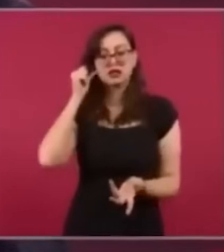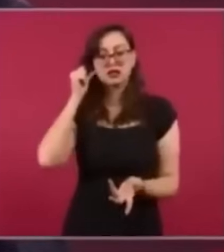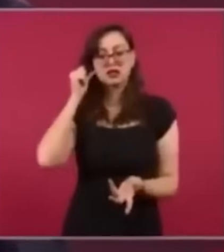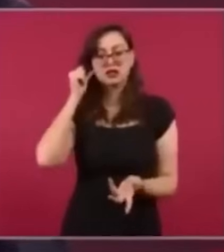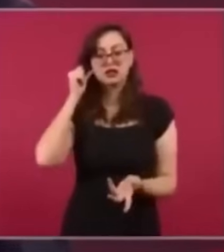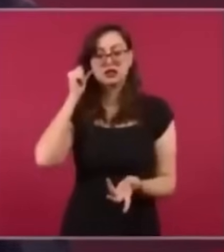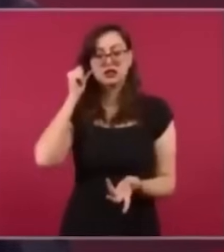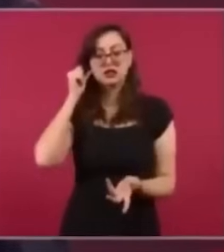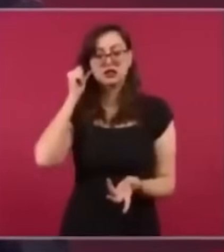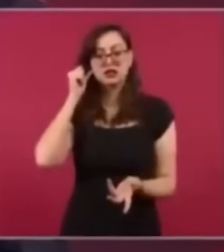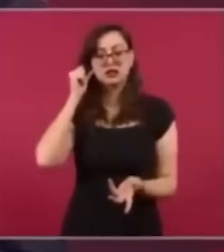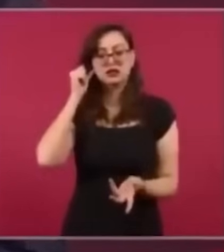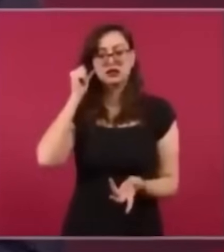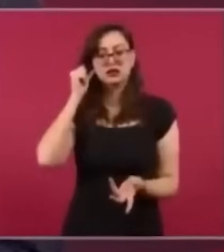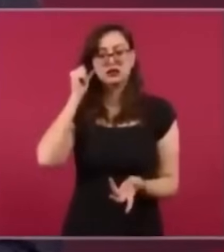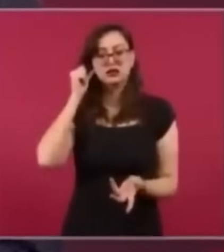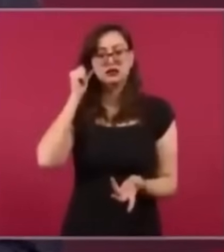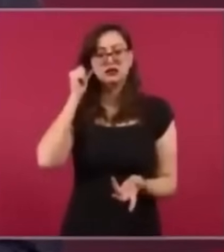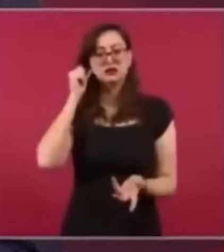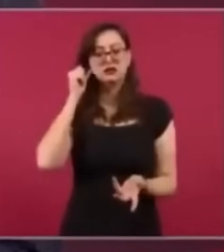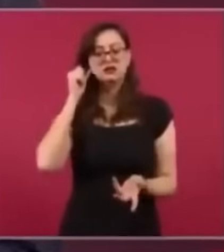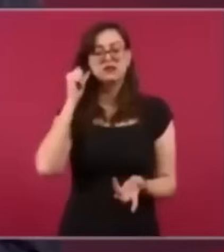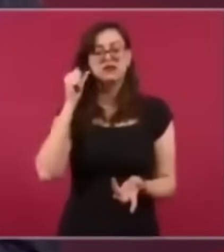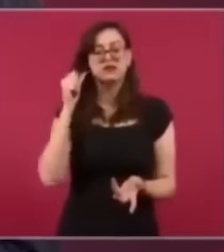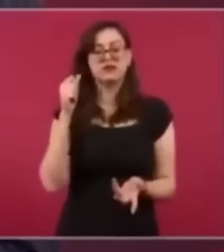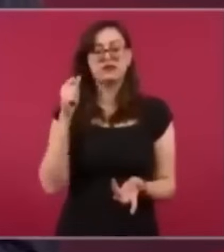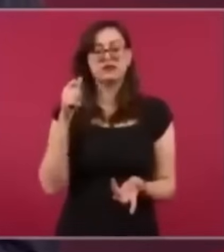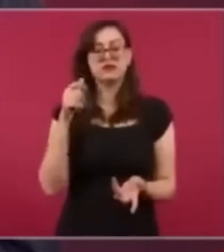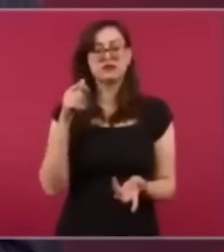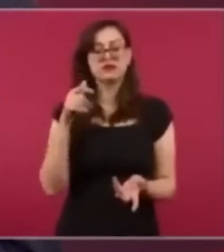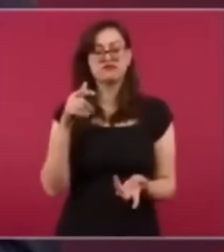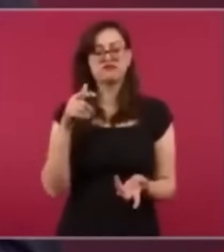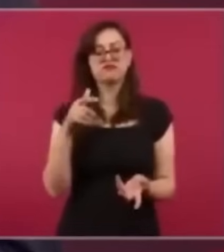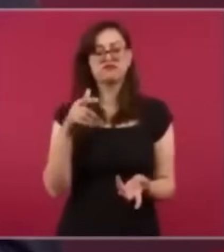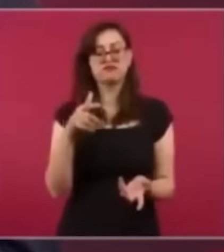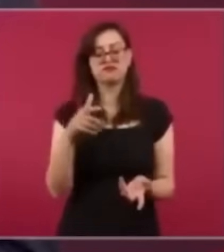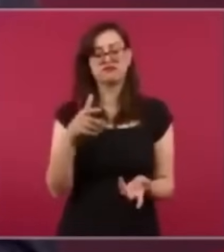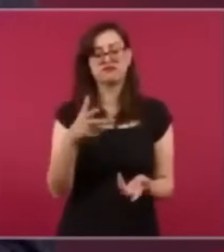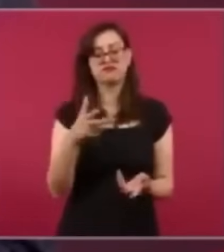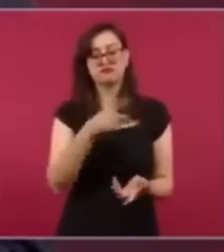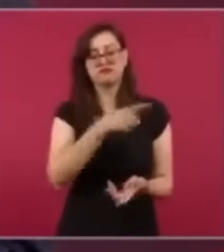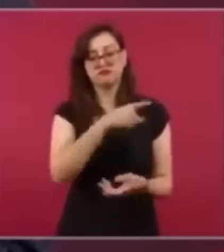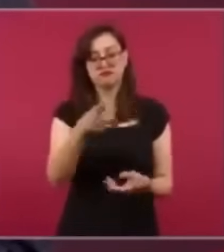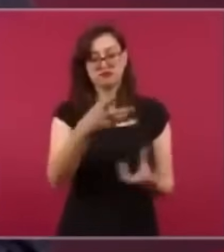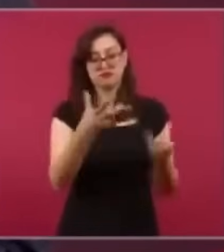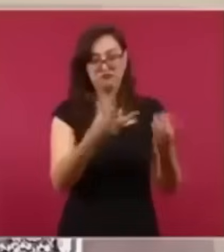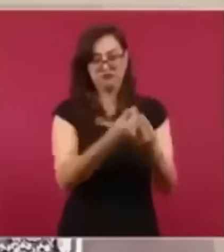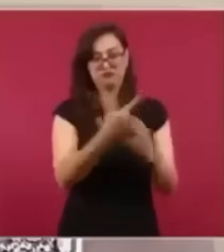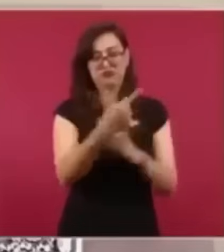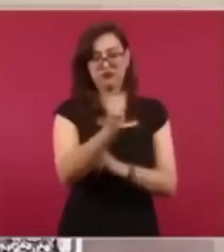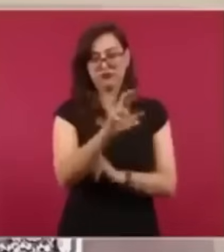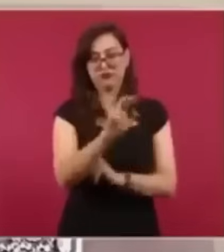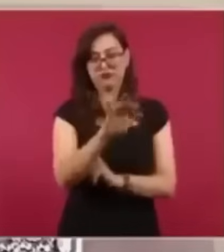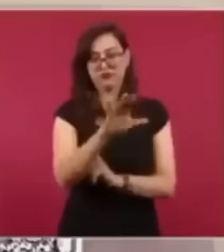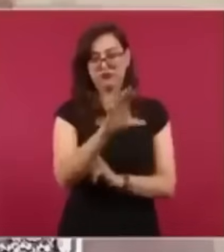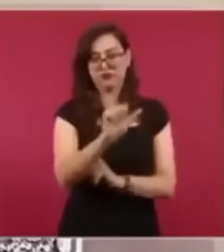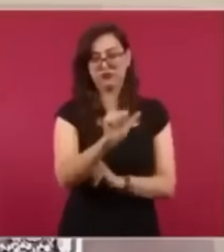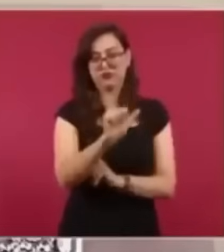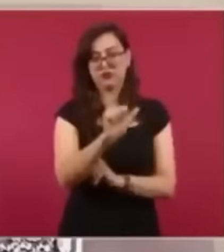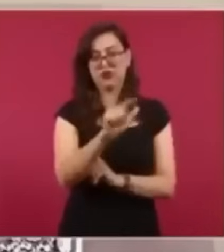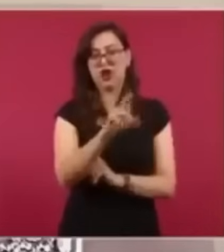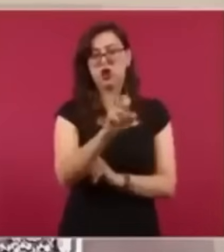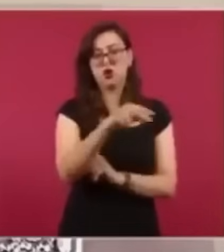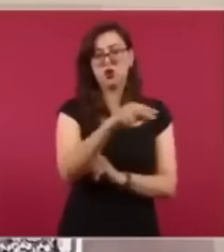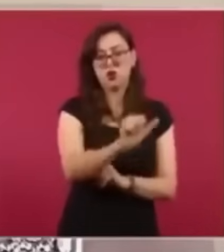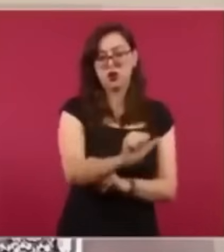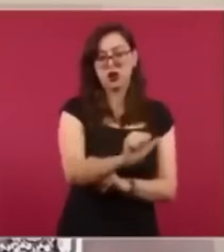iban al túnel y al búnker de García Luna, pues ahora